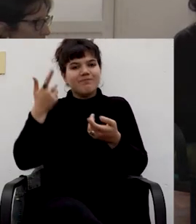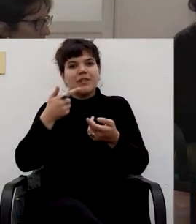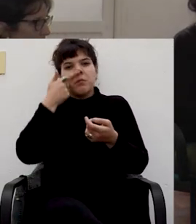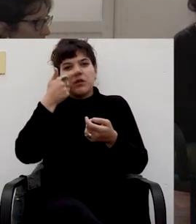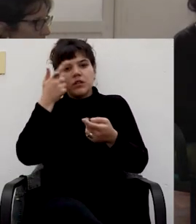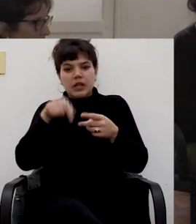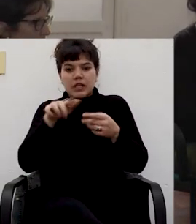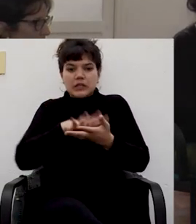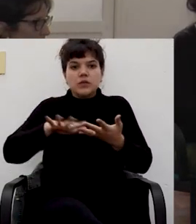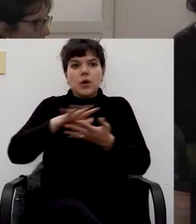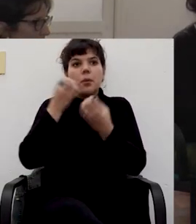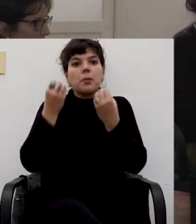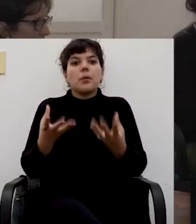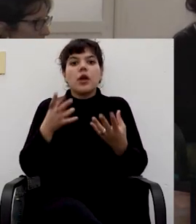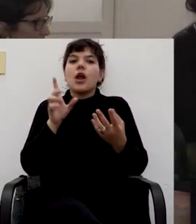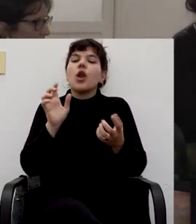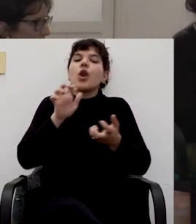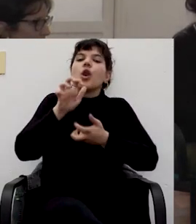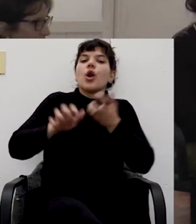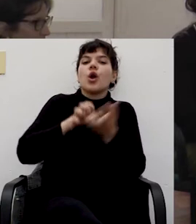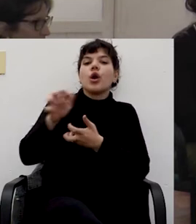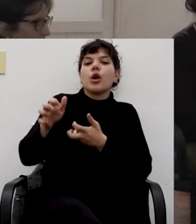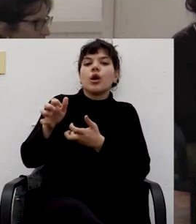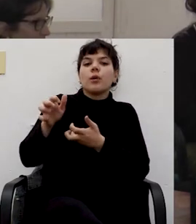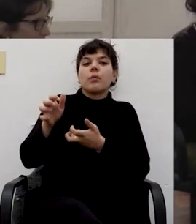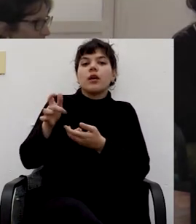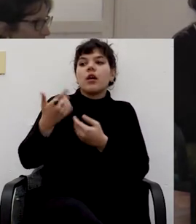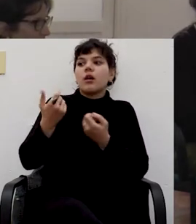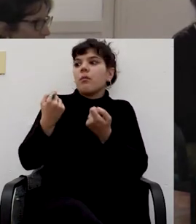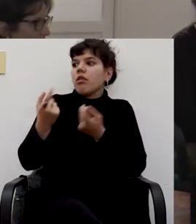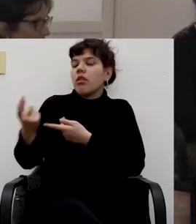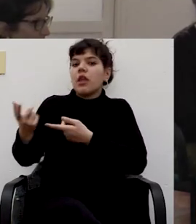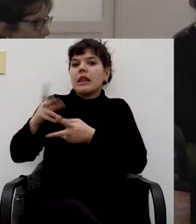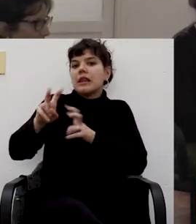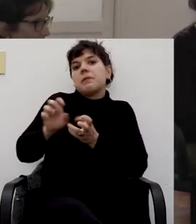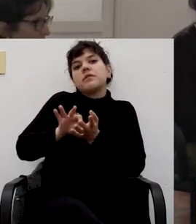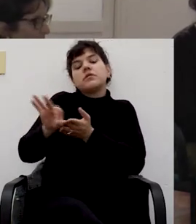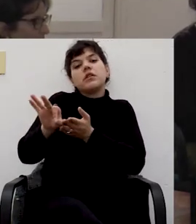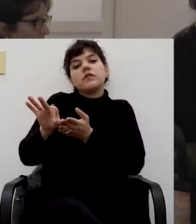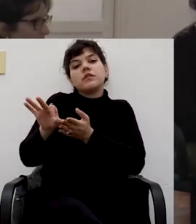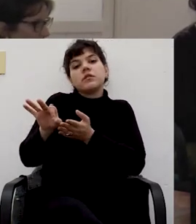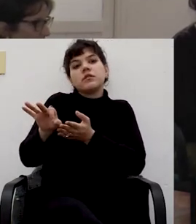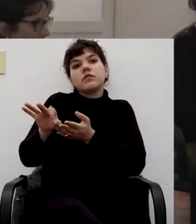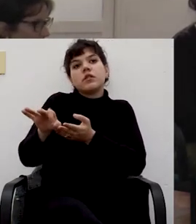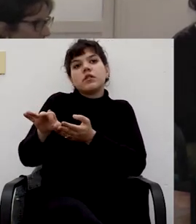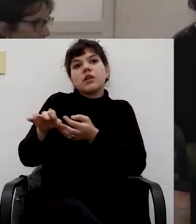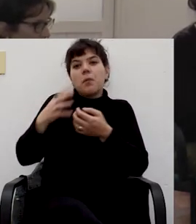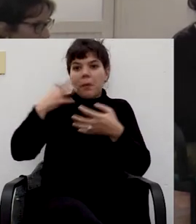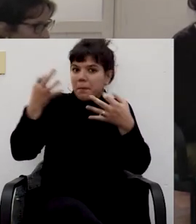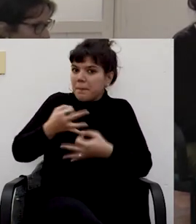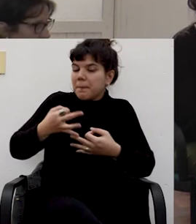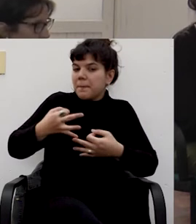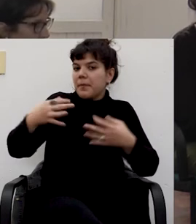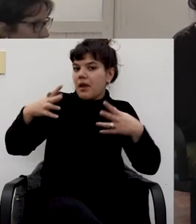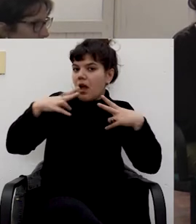la complejidad es en que esto baje, digamos, a los servicios y se haga y se materialice en acciones